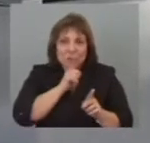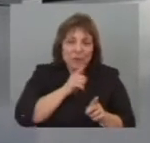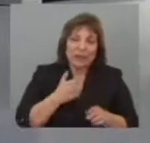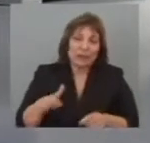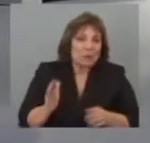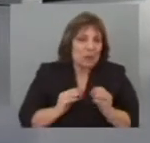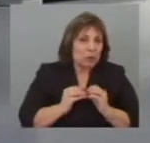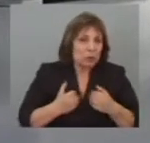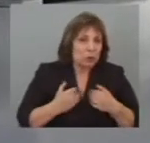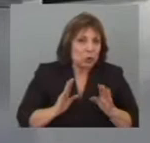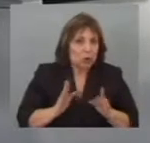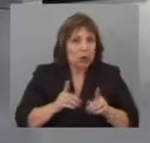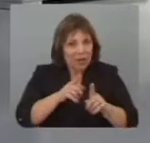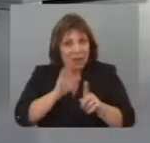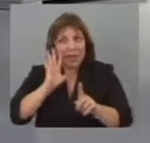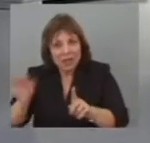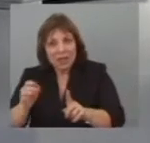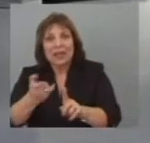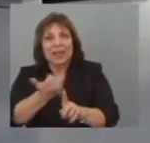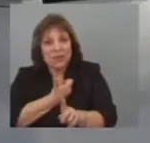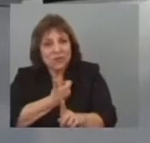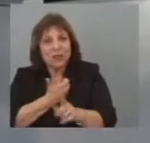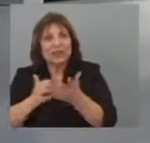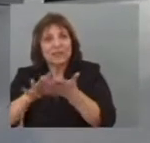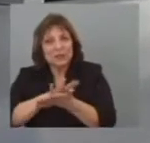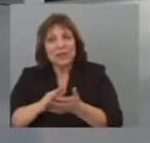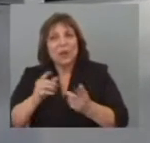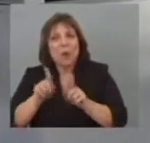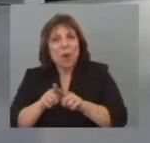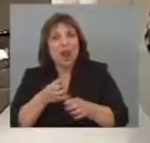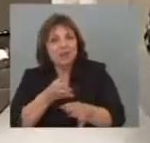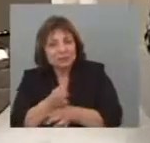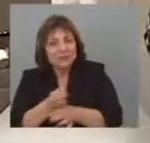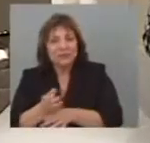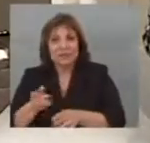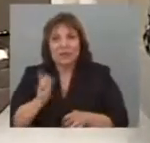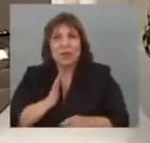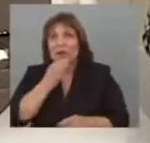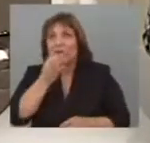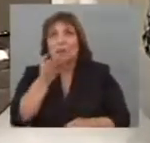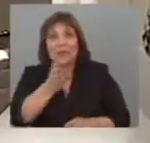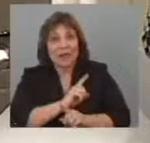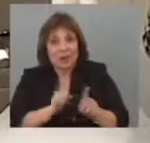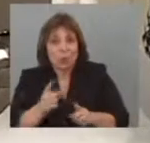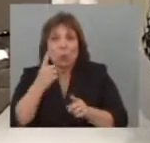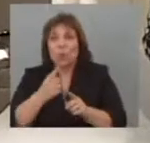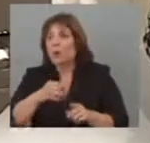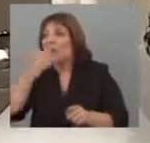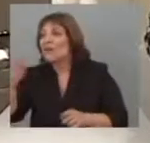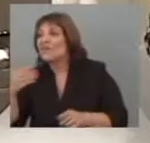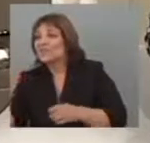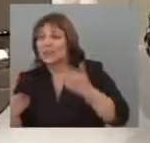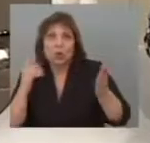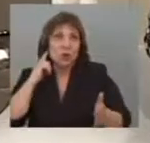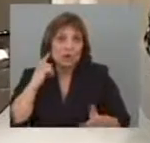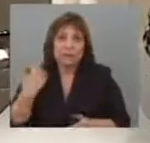violencia, la puedan identificar y frente a una situación donde de pronto la mujer no da la respuesta o no solicita la ayuda, puede ser un tercero el